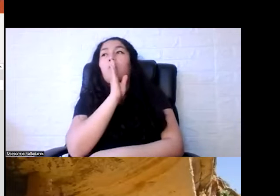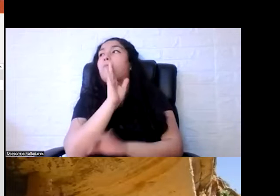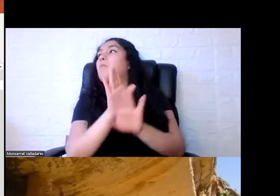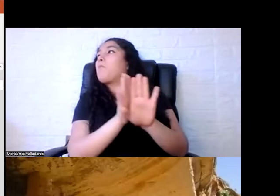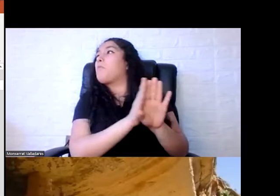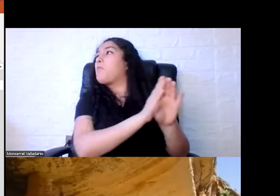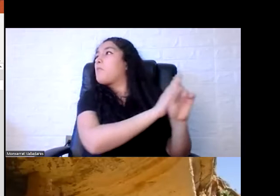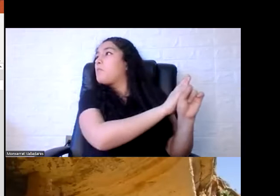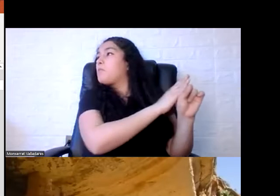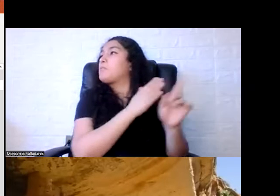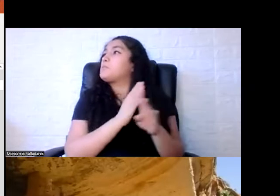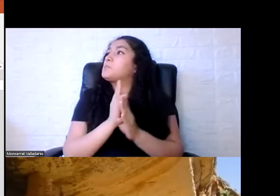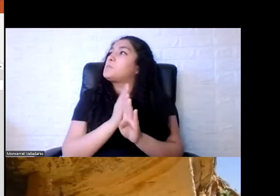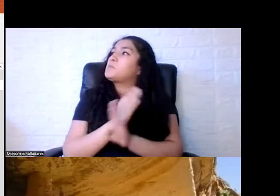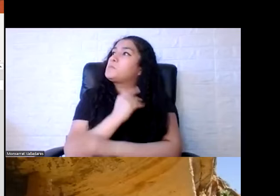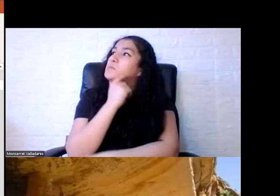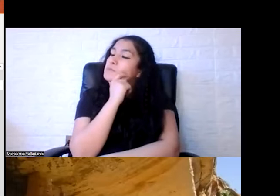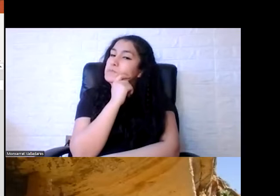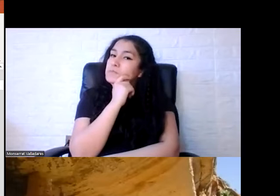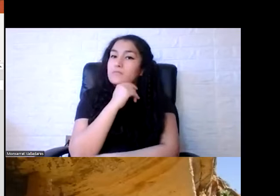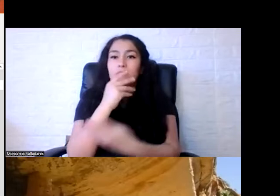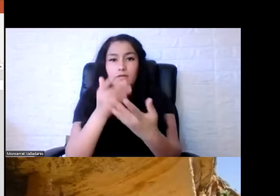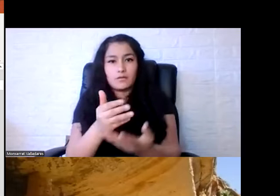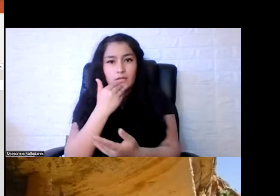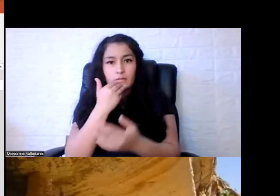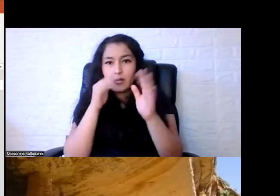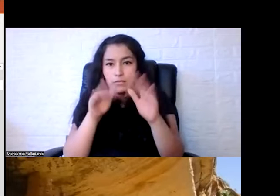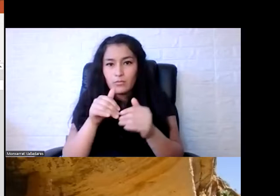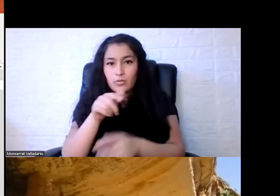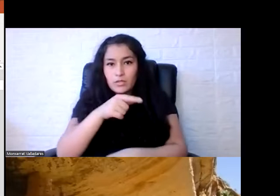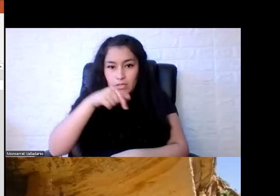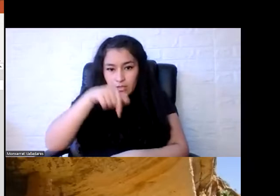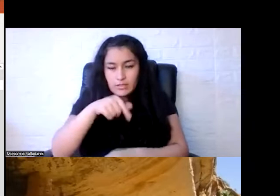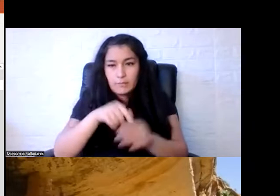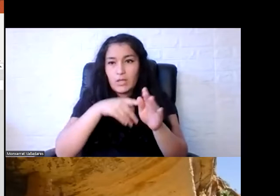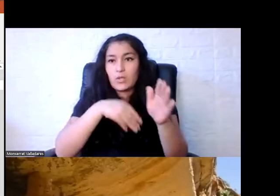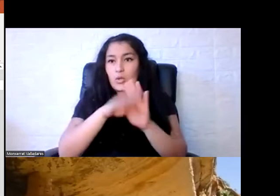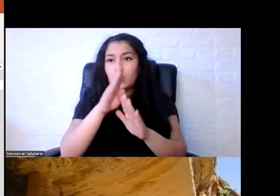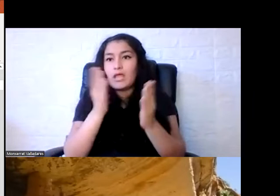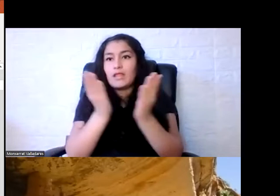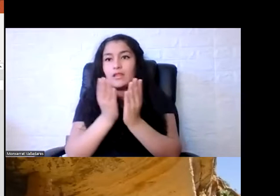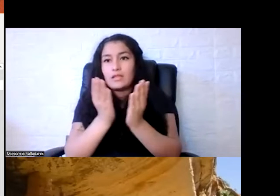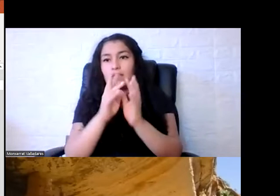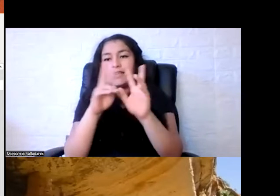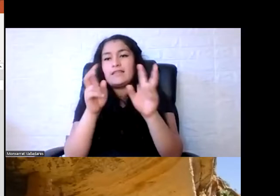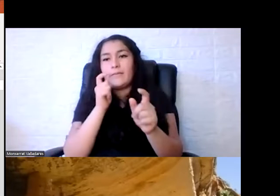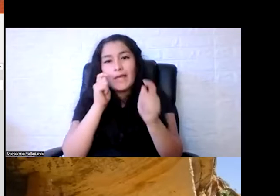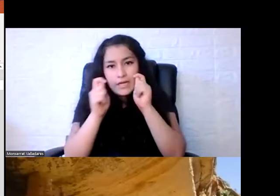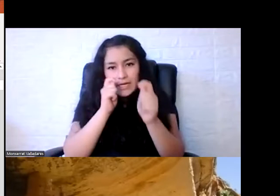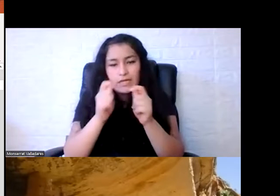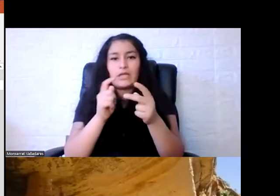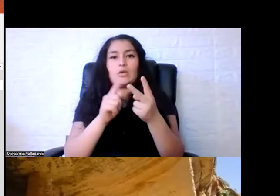grupo, sabemos que en la mayoría de los estudios se encuentra que la percepción de riesgo, la percepción de